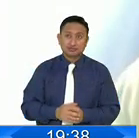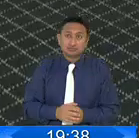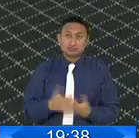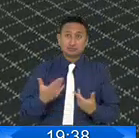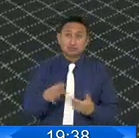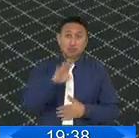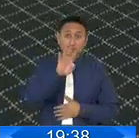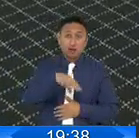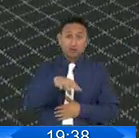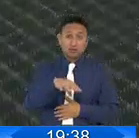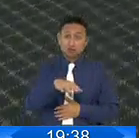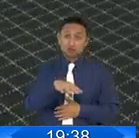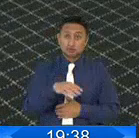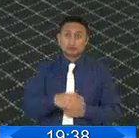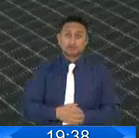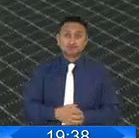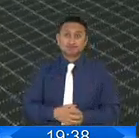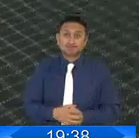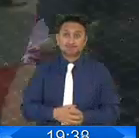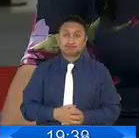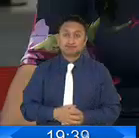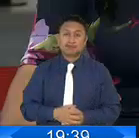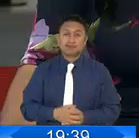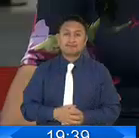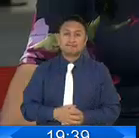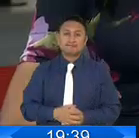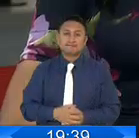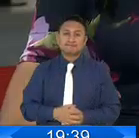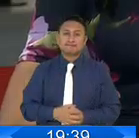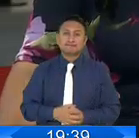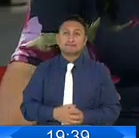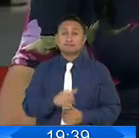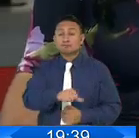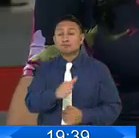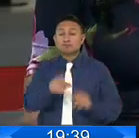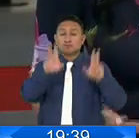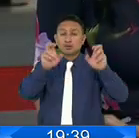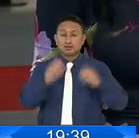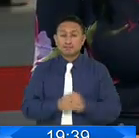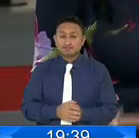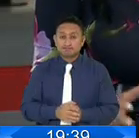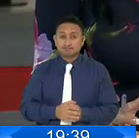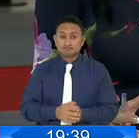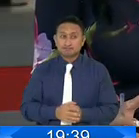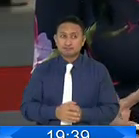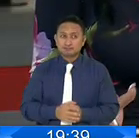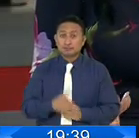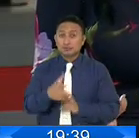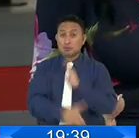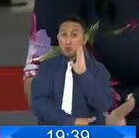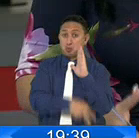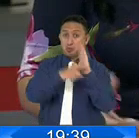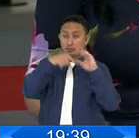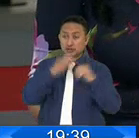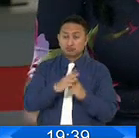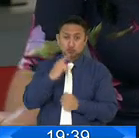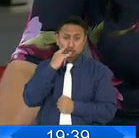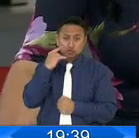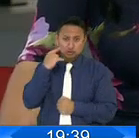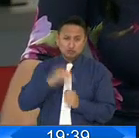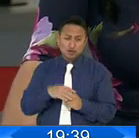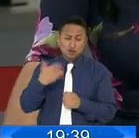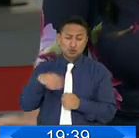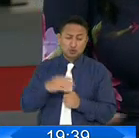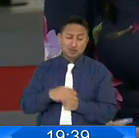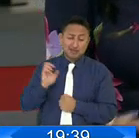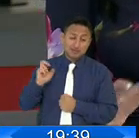4 meses. Informo Marilyn Jaramillo. En otros temas, en Pastaza hay niños que deben caminar varios kilómetros para